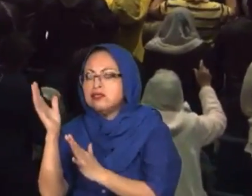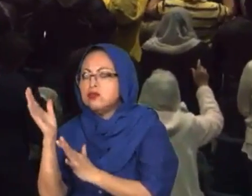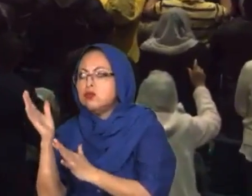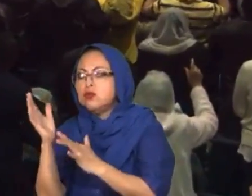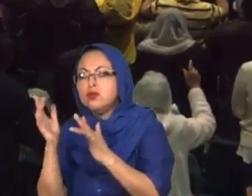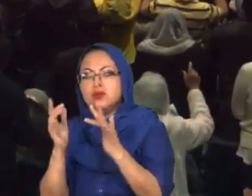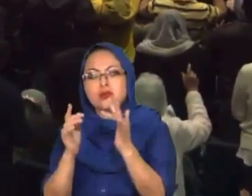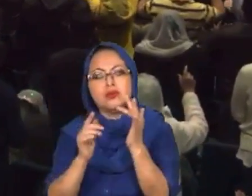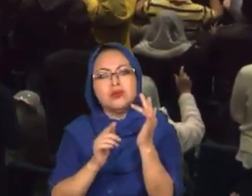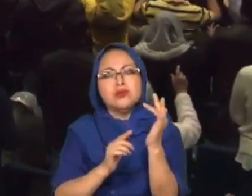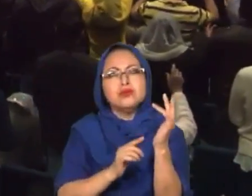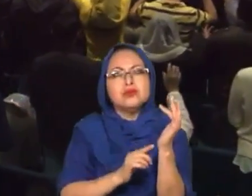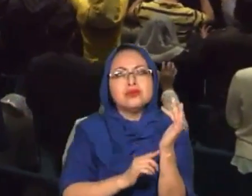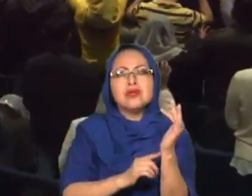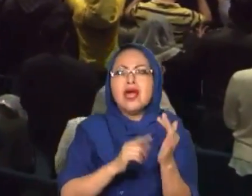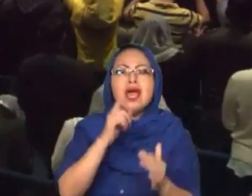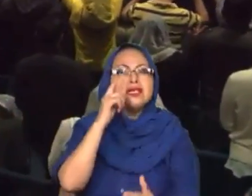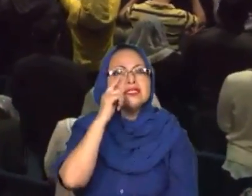Jesús,